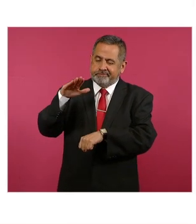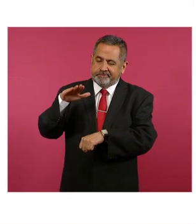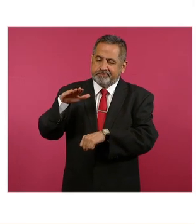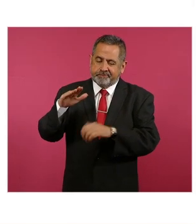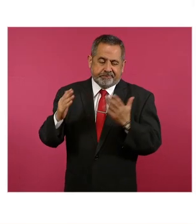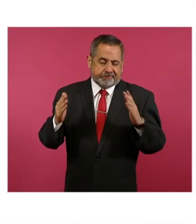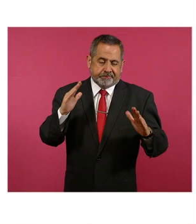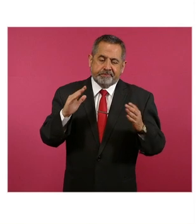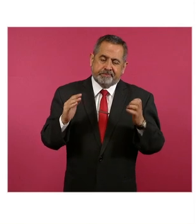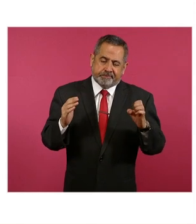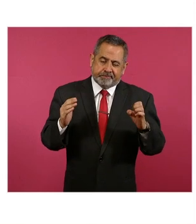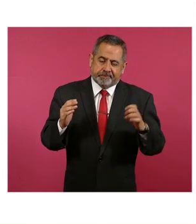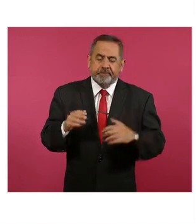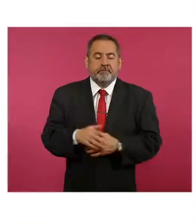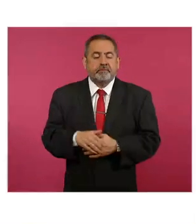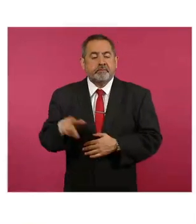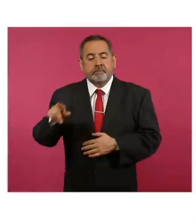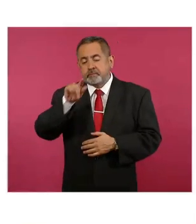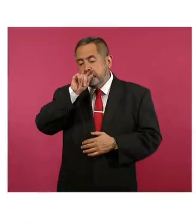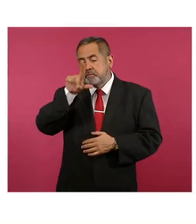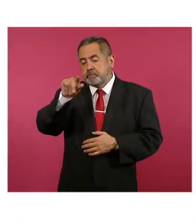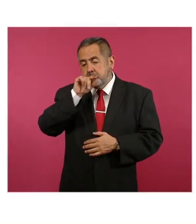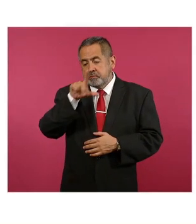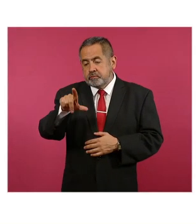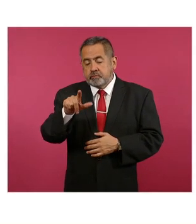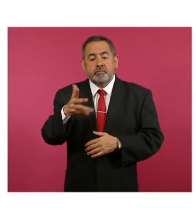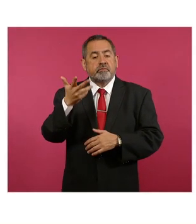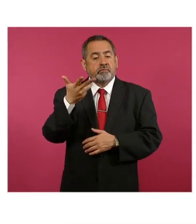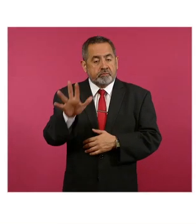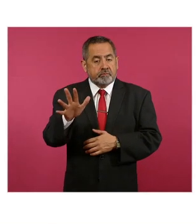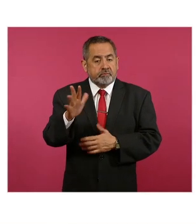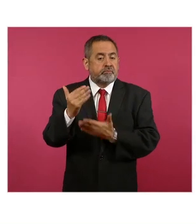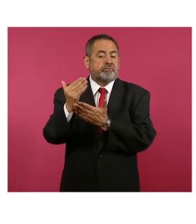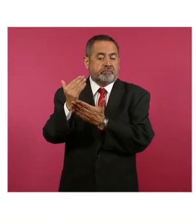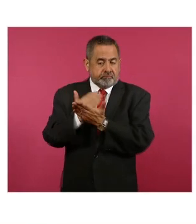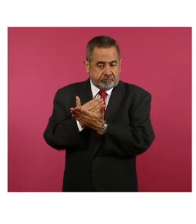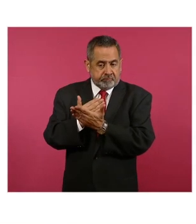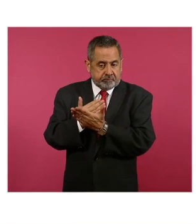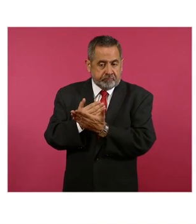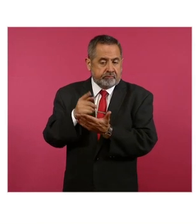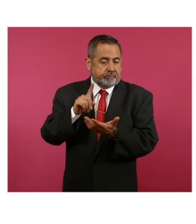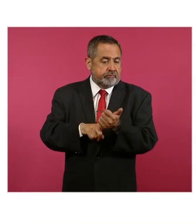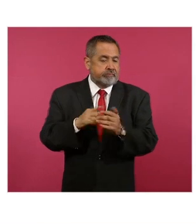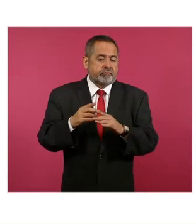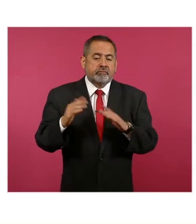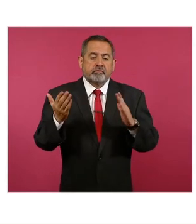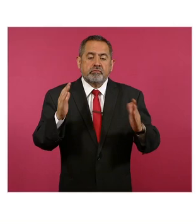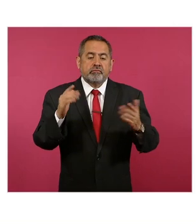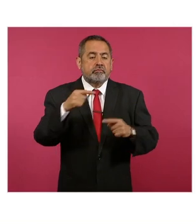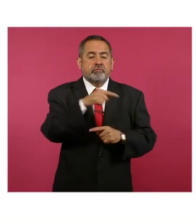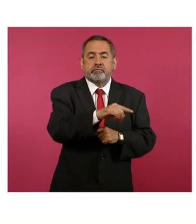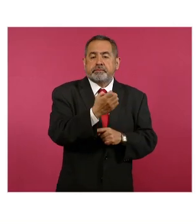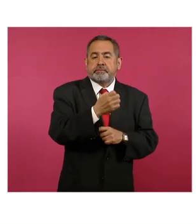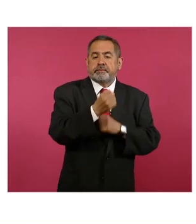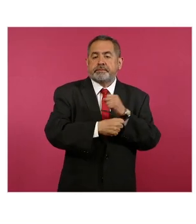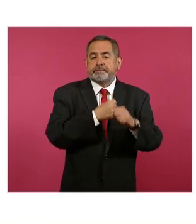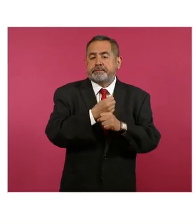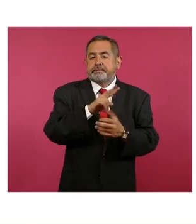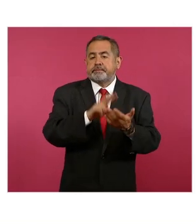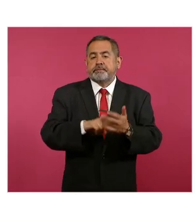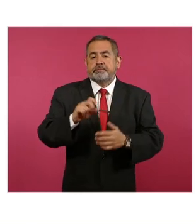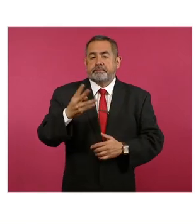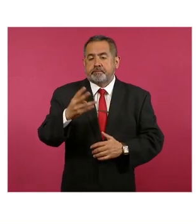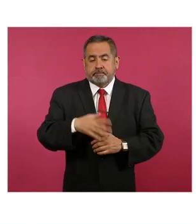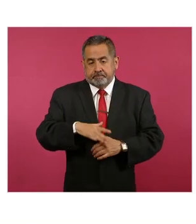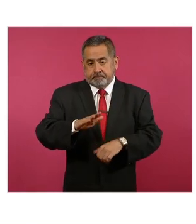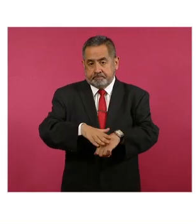Adelante. Y en Jalisco, 10 homicidios menos que en enero de 2024. Recordar